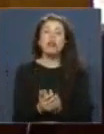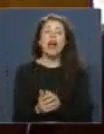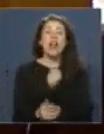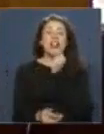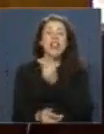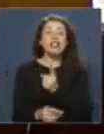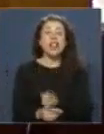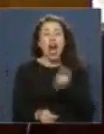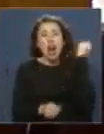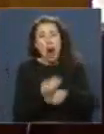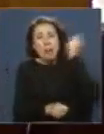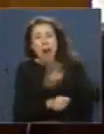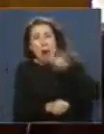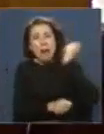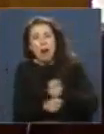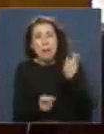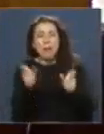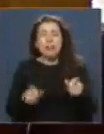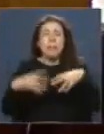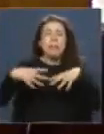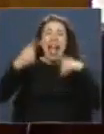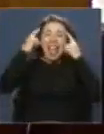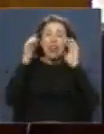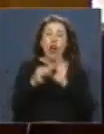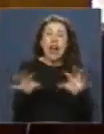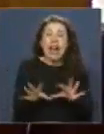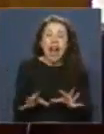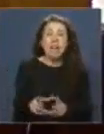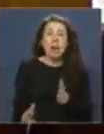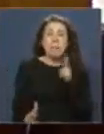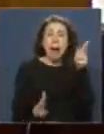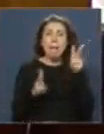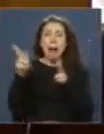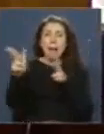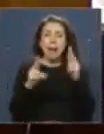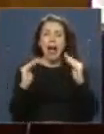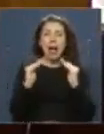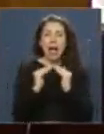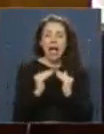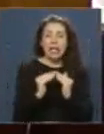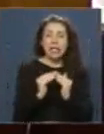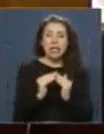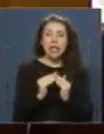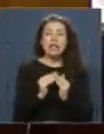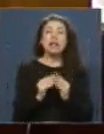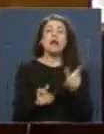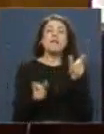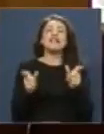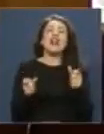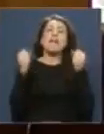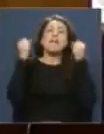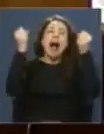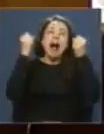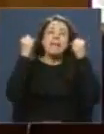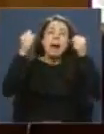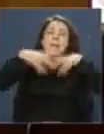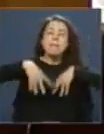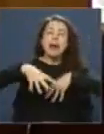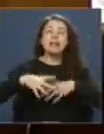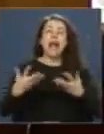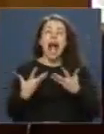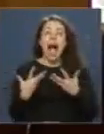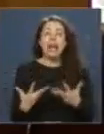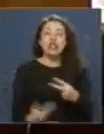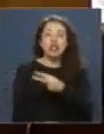de golpizas a manifestantes, de heridos graves, de disparos a las casas y a protestantes y de agresiones